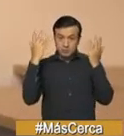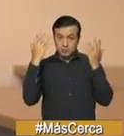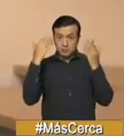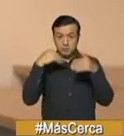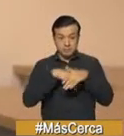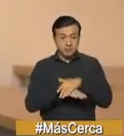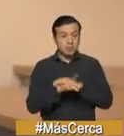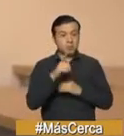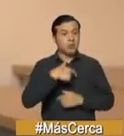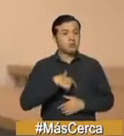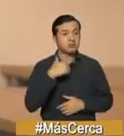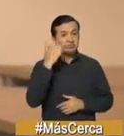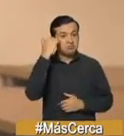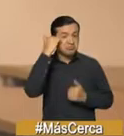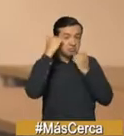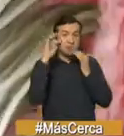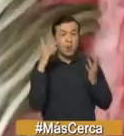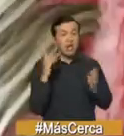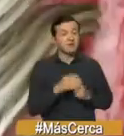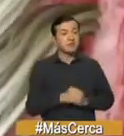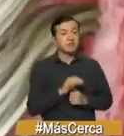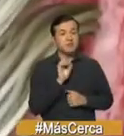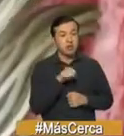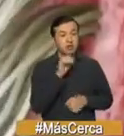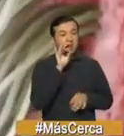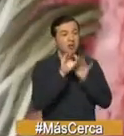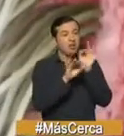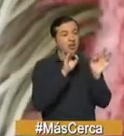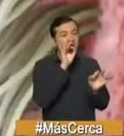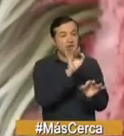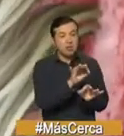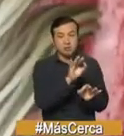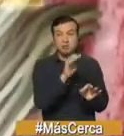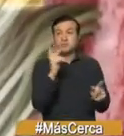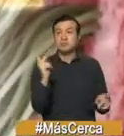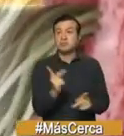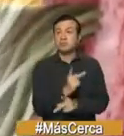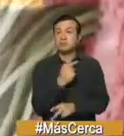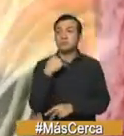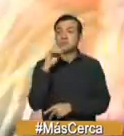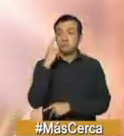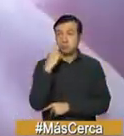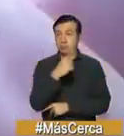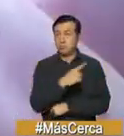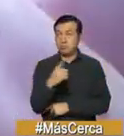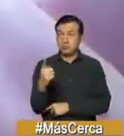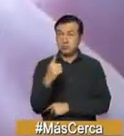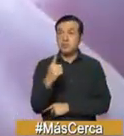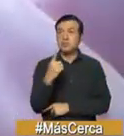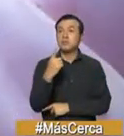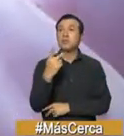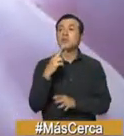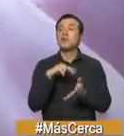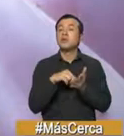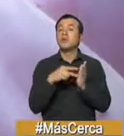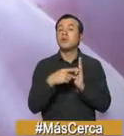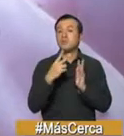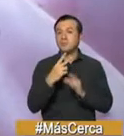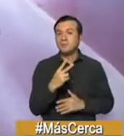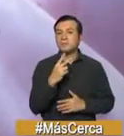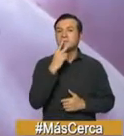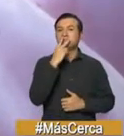incluso cuando la persona es asintomática pero entre los principales síntomas están disnea es decir